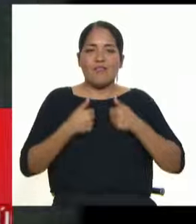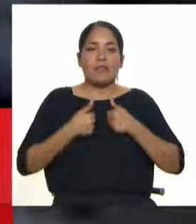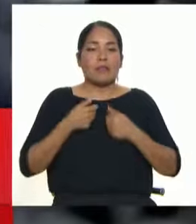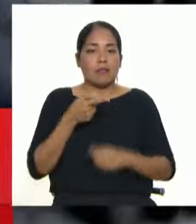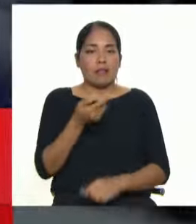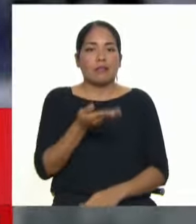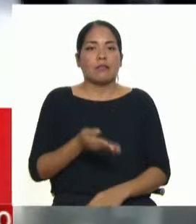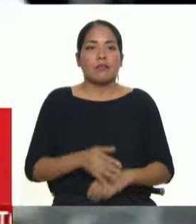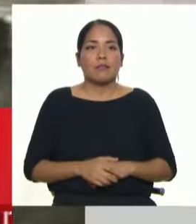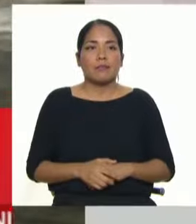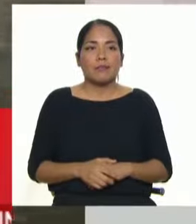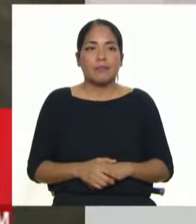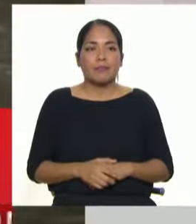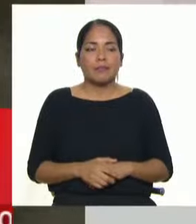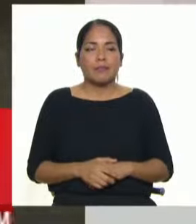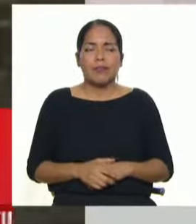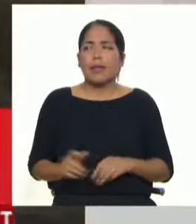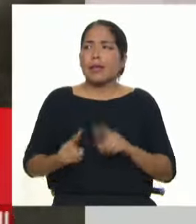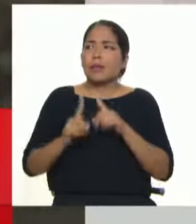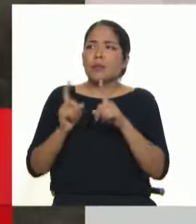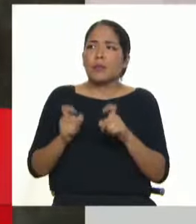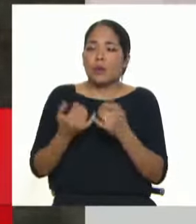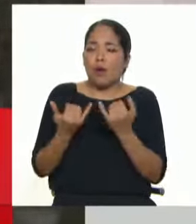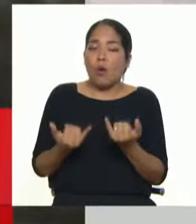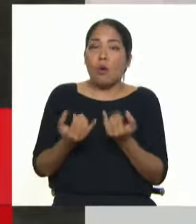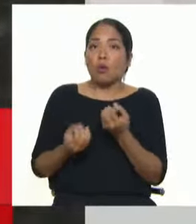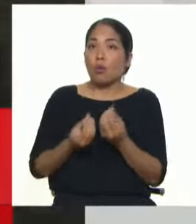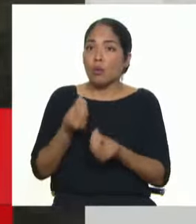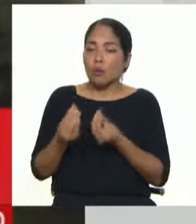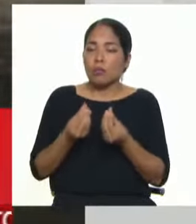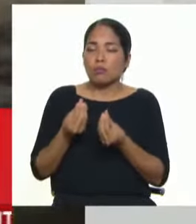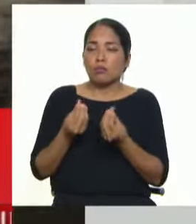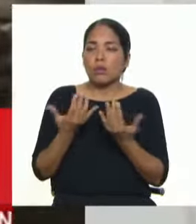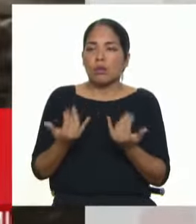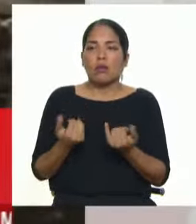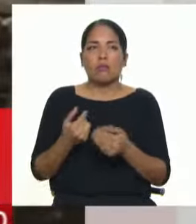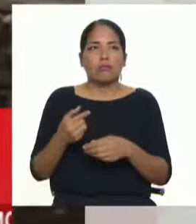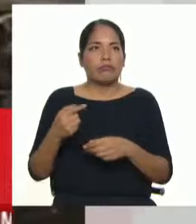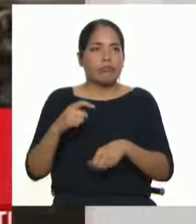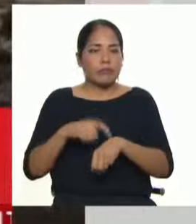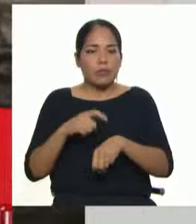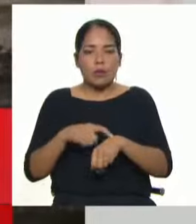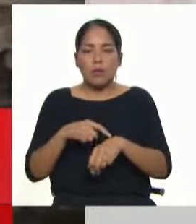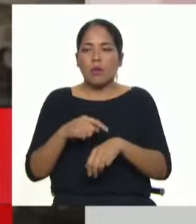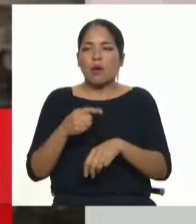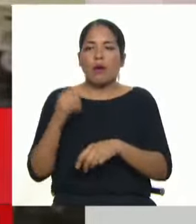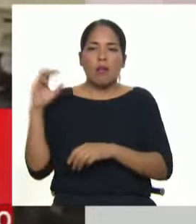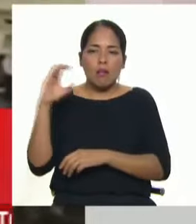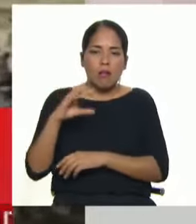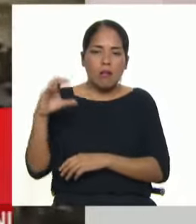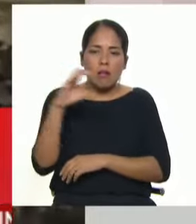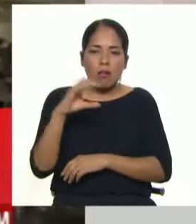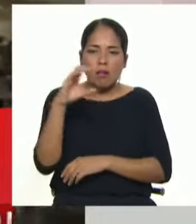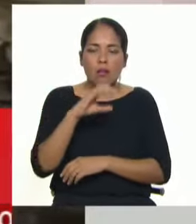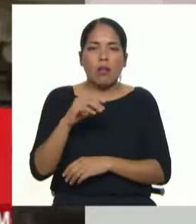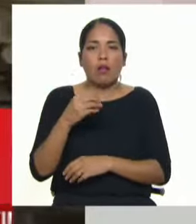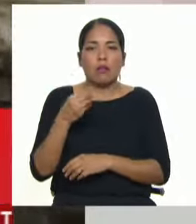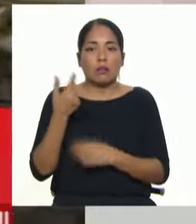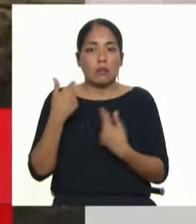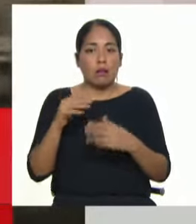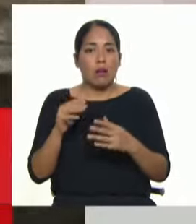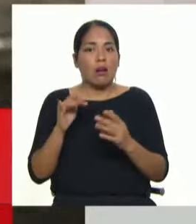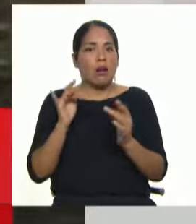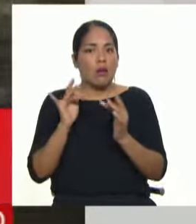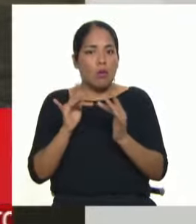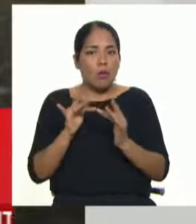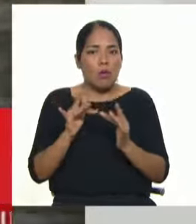Wilder. Dígame, ¿en qué estado se encuentra él durante estos días del rescate? ¿Han tenido comunicación con él?